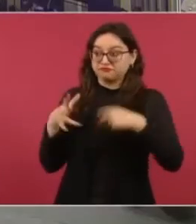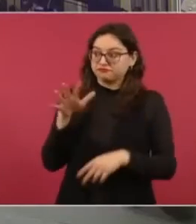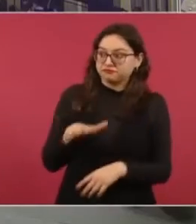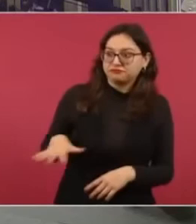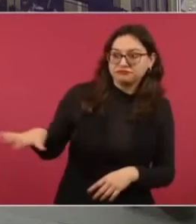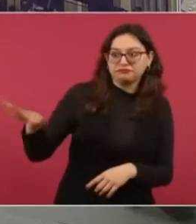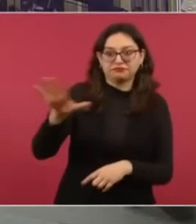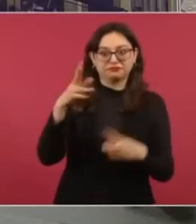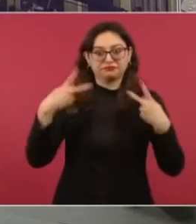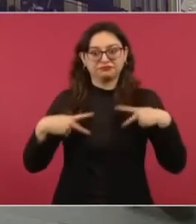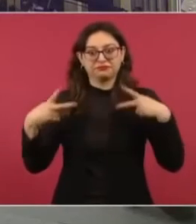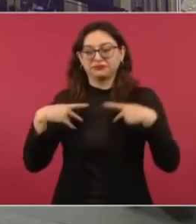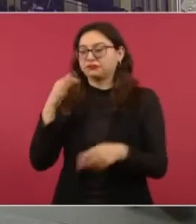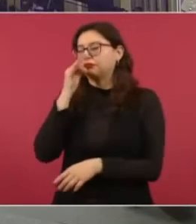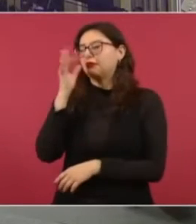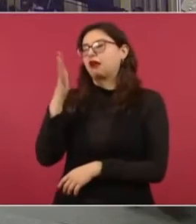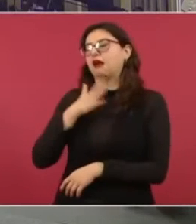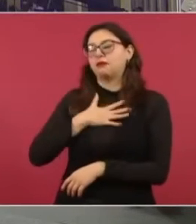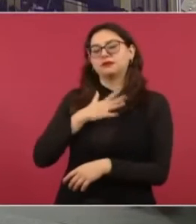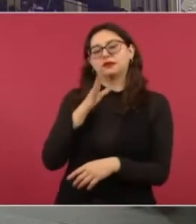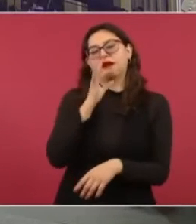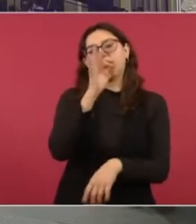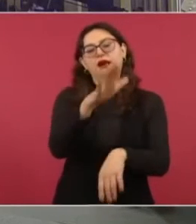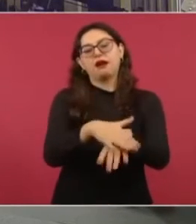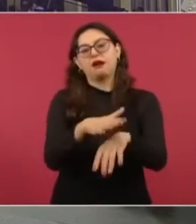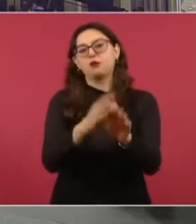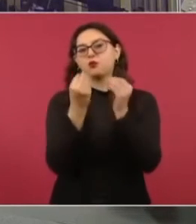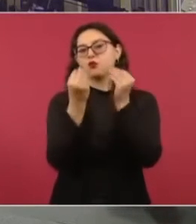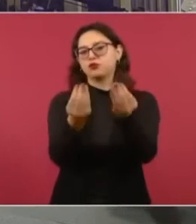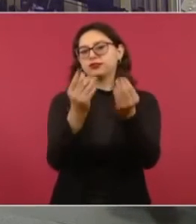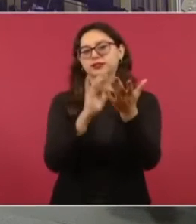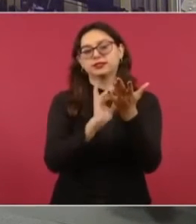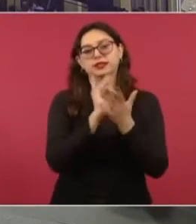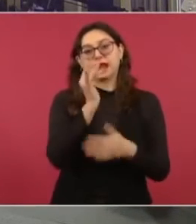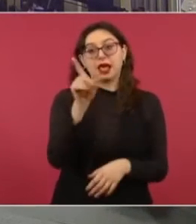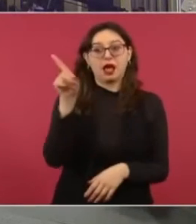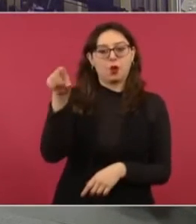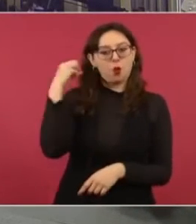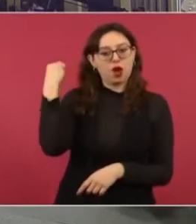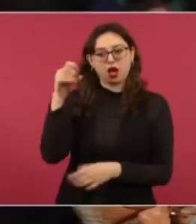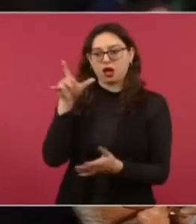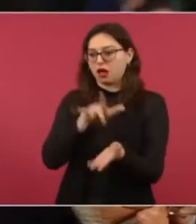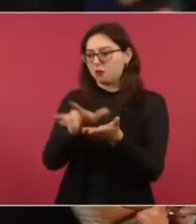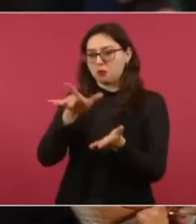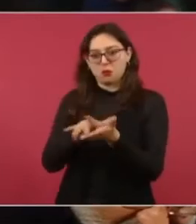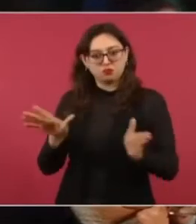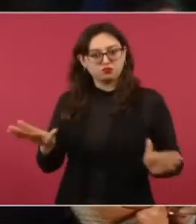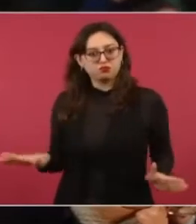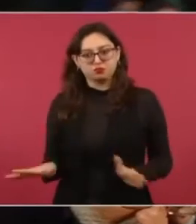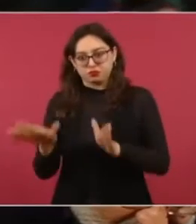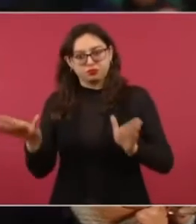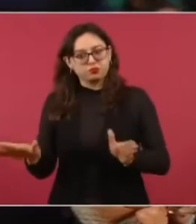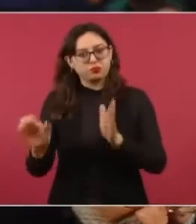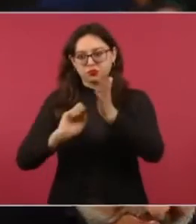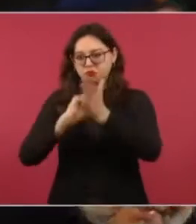y un agradecimiento por todos los programas sociales que ha usted enviado al estado de Oaxaca. Principalmente el beneficio es para